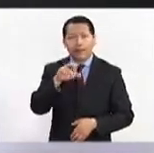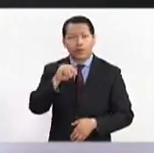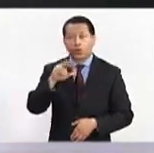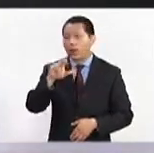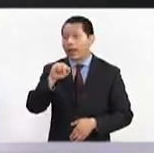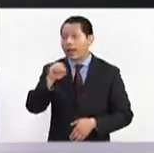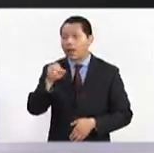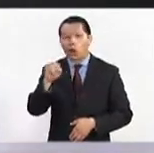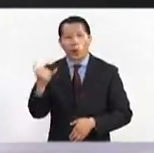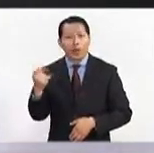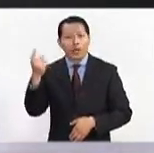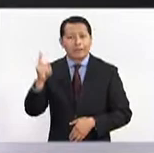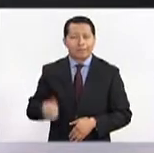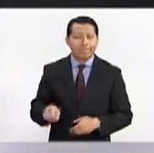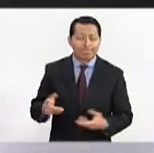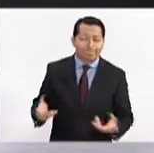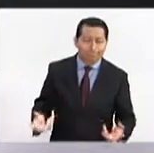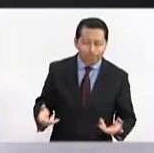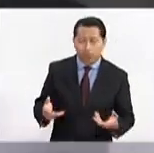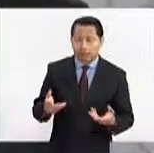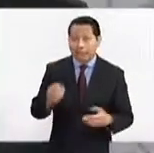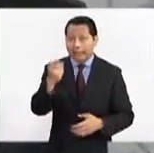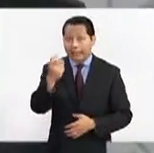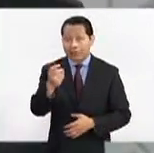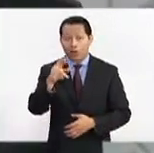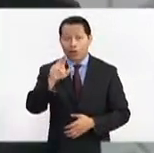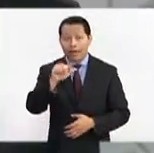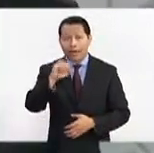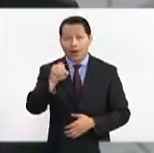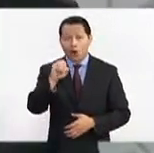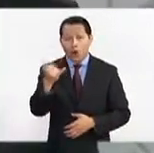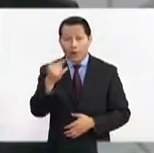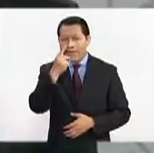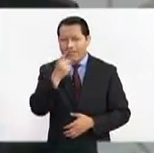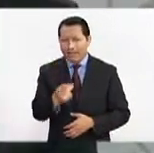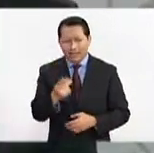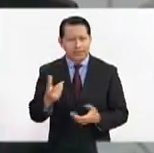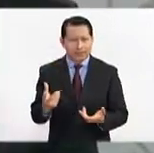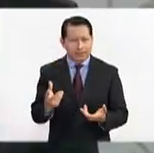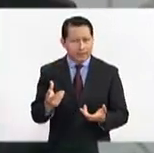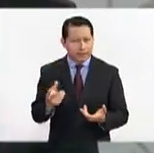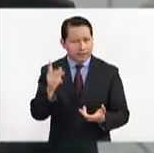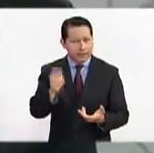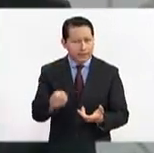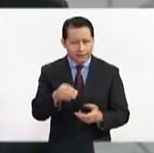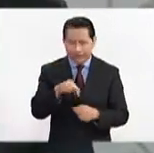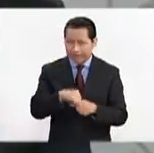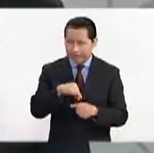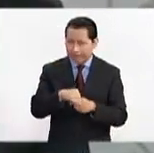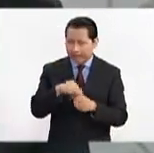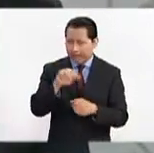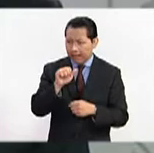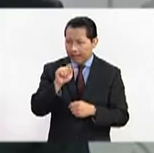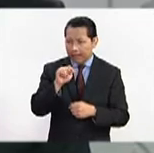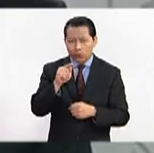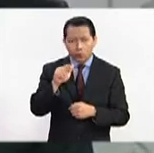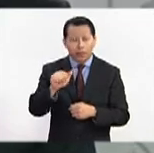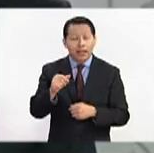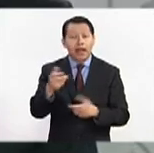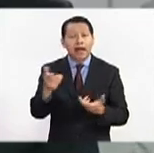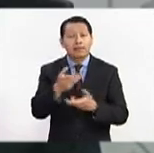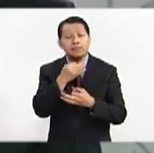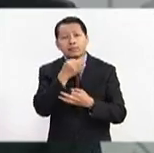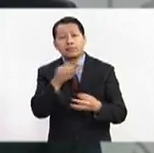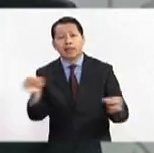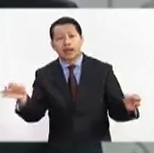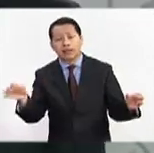Rajoy. Y bueno, al respecto, precisamente, Rajoy aseguró que no ha habido un referendo de autodeterminación de Cataluña. En un mensaje